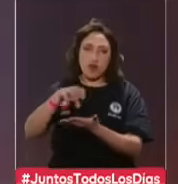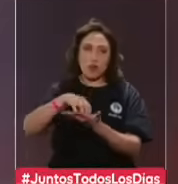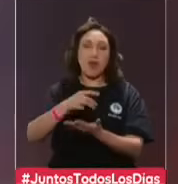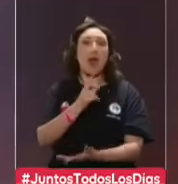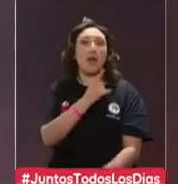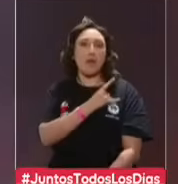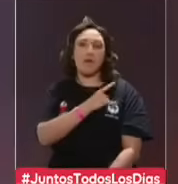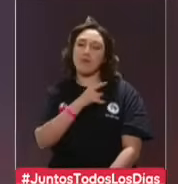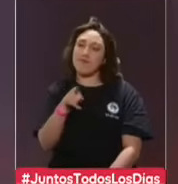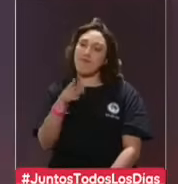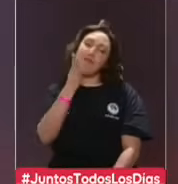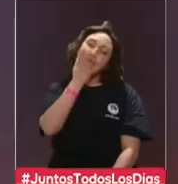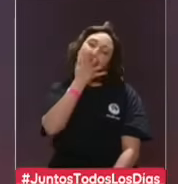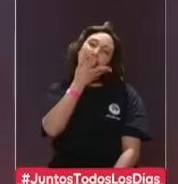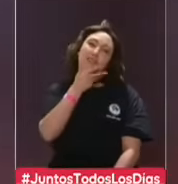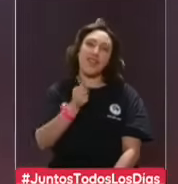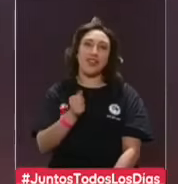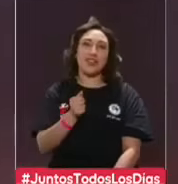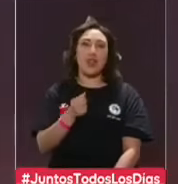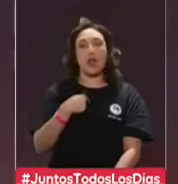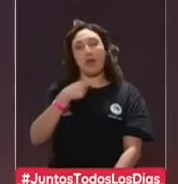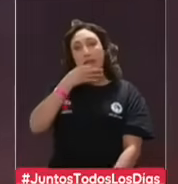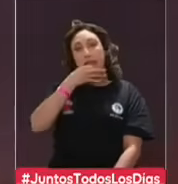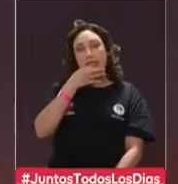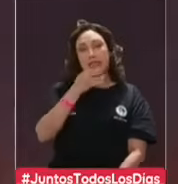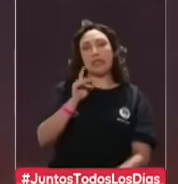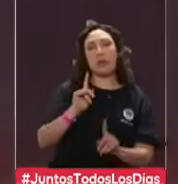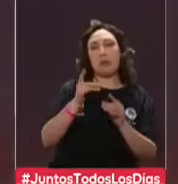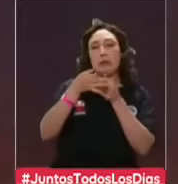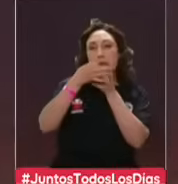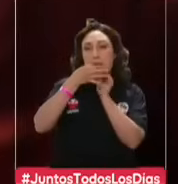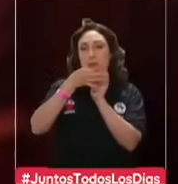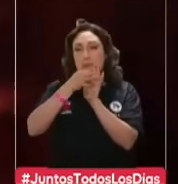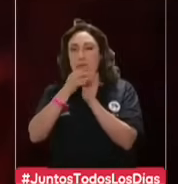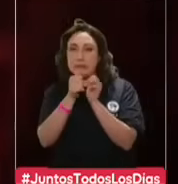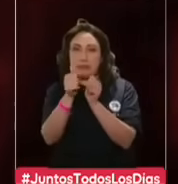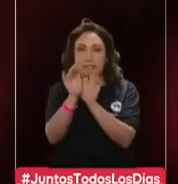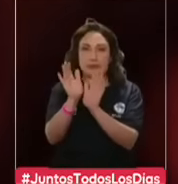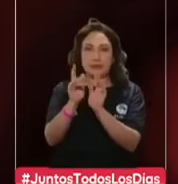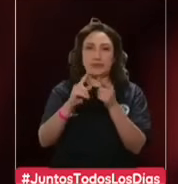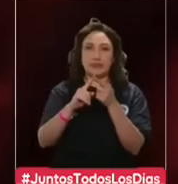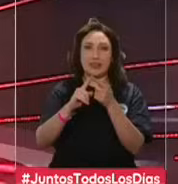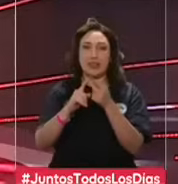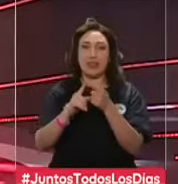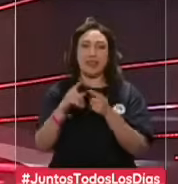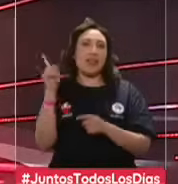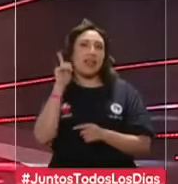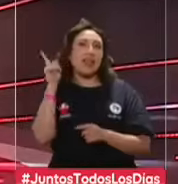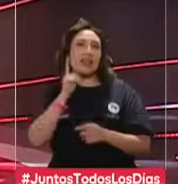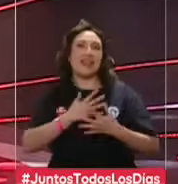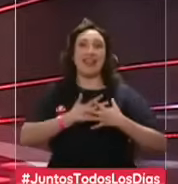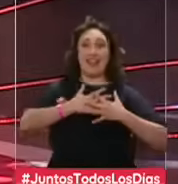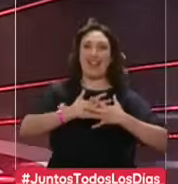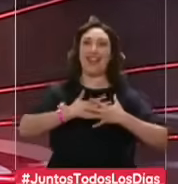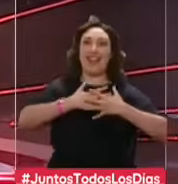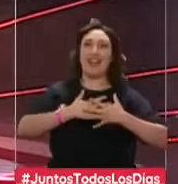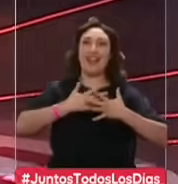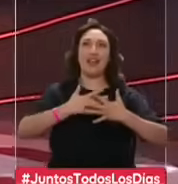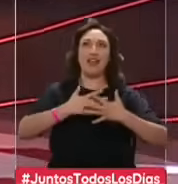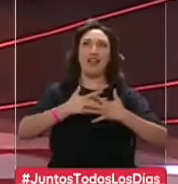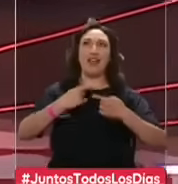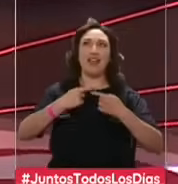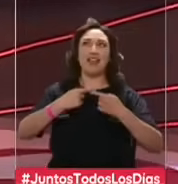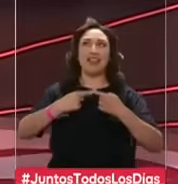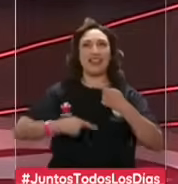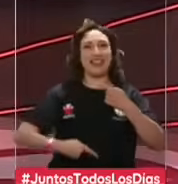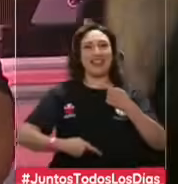comuna maravillosa. A ver, les voy a dar como tips de lo que hay en la comuna. Taca, taca, taca, late mi corazón. Ah, será la otra, pues, weana,